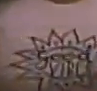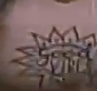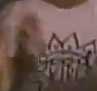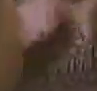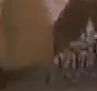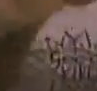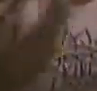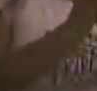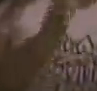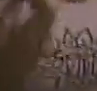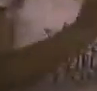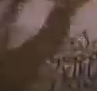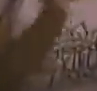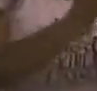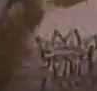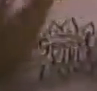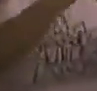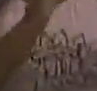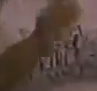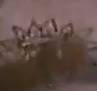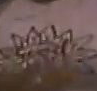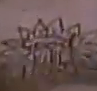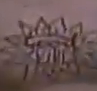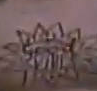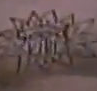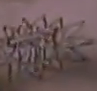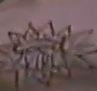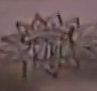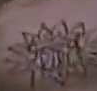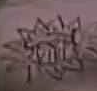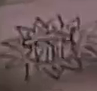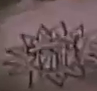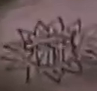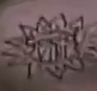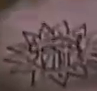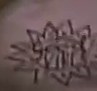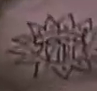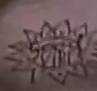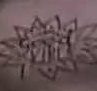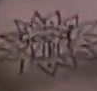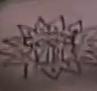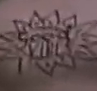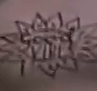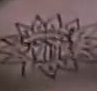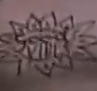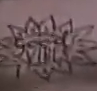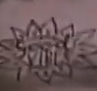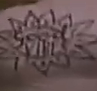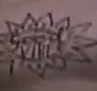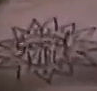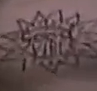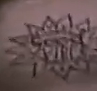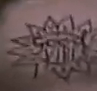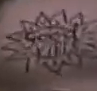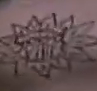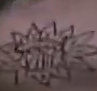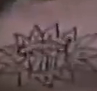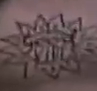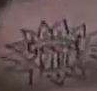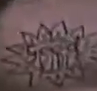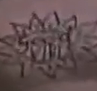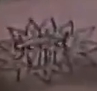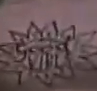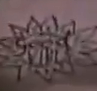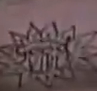toma de posesión del gobernador de Anzoátegui, Luis José Marcano. Le entrego mi abrazo y quiero que sepa que me resteo con el pueblo de Anzoátegui,